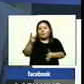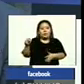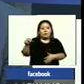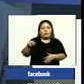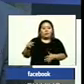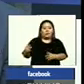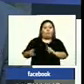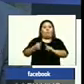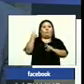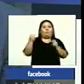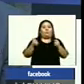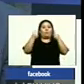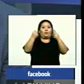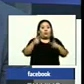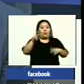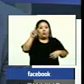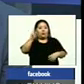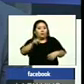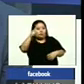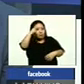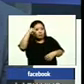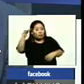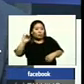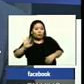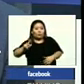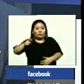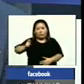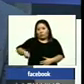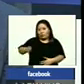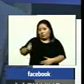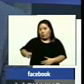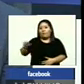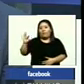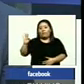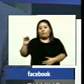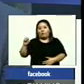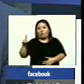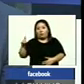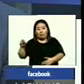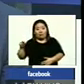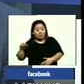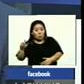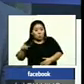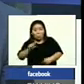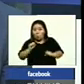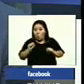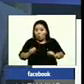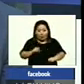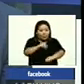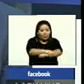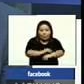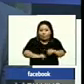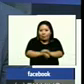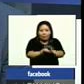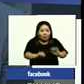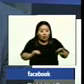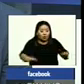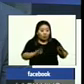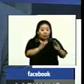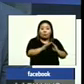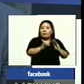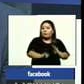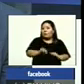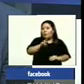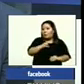políticas de inmigración fueron bloqueadas por jueces federales hasta nueva orden. No se podrá ni detener menores de edad por más de 20